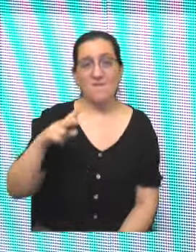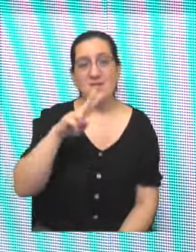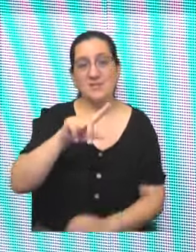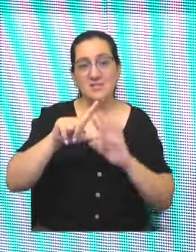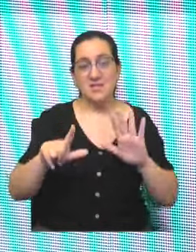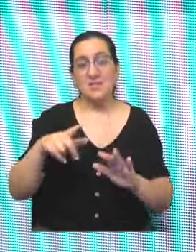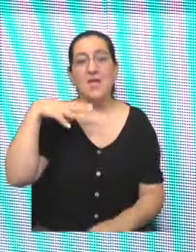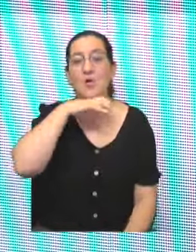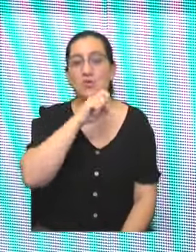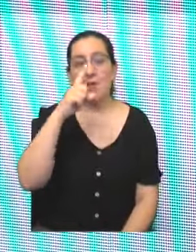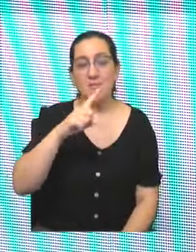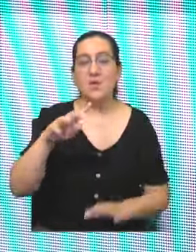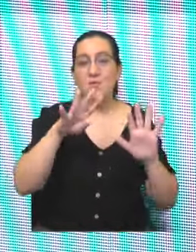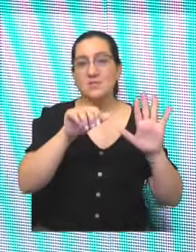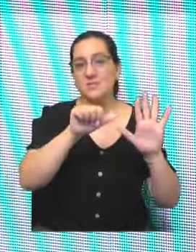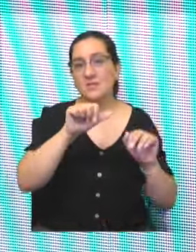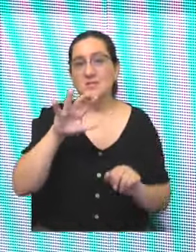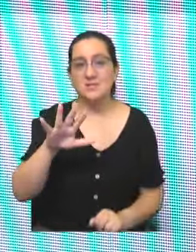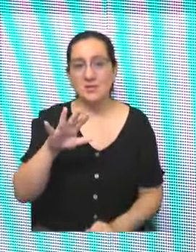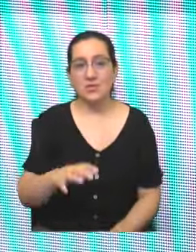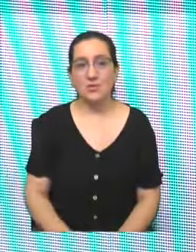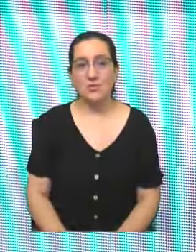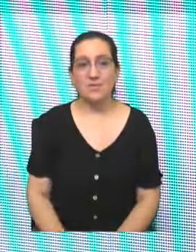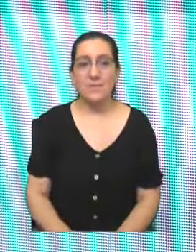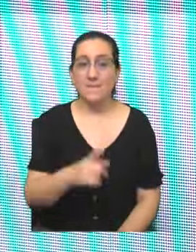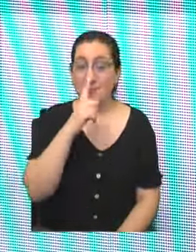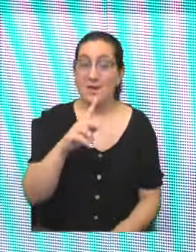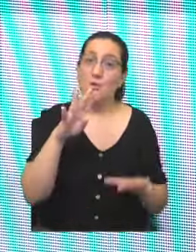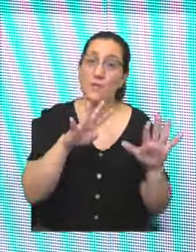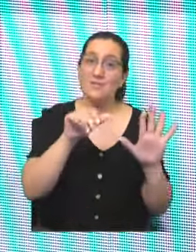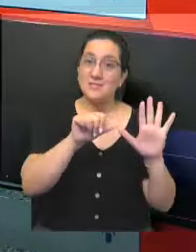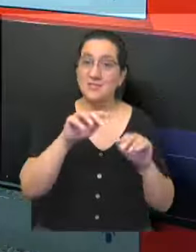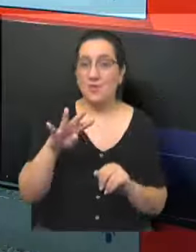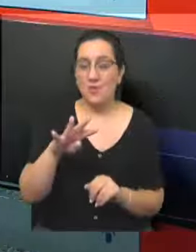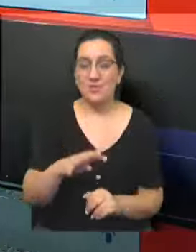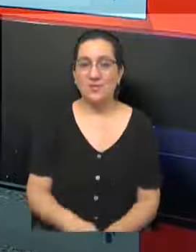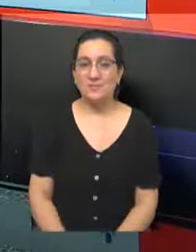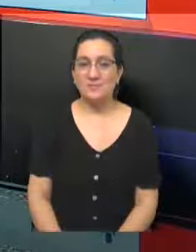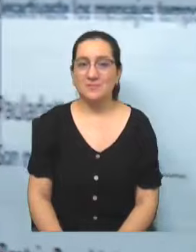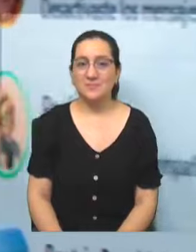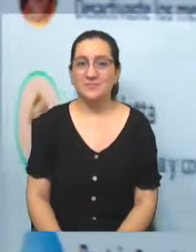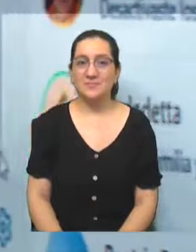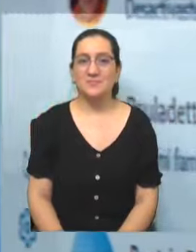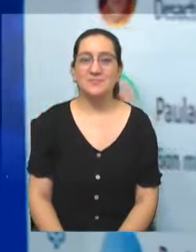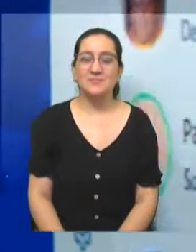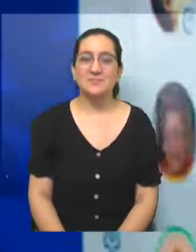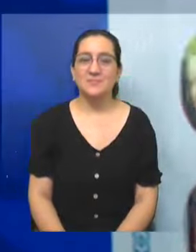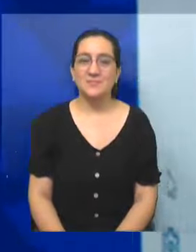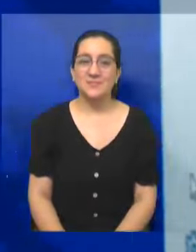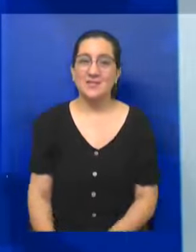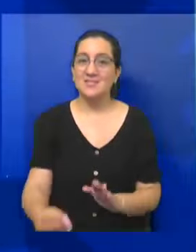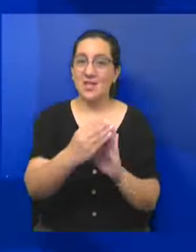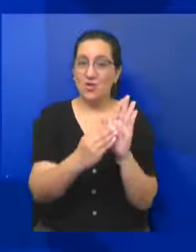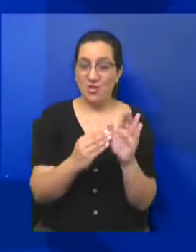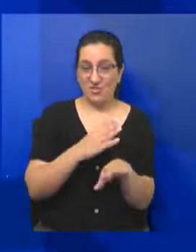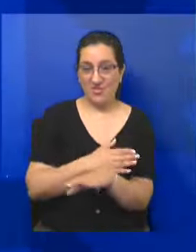65. 1964, en realidad, corrigió. Se sacó un añito y se, y se arrepintió. Mikel la anotaron tarde, fue